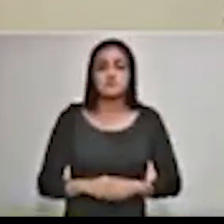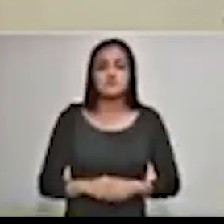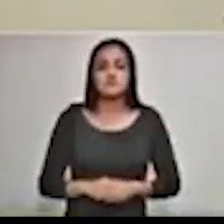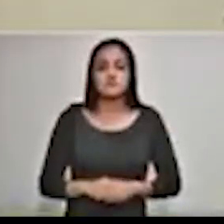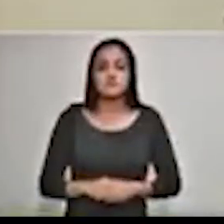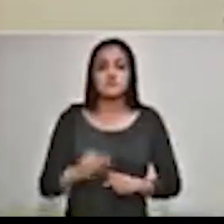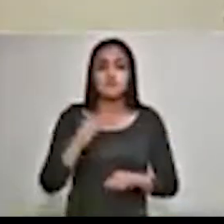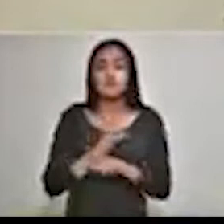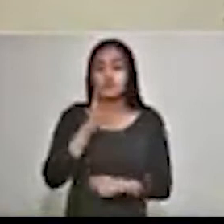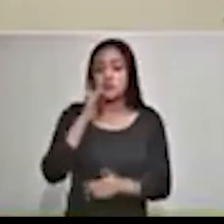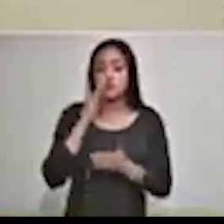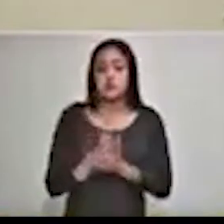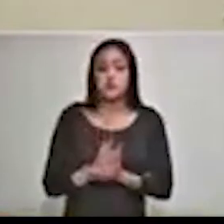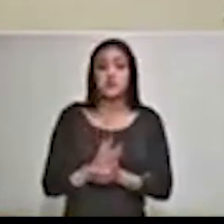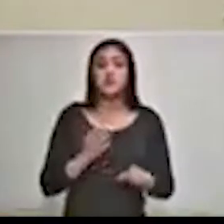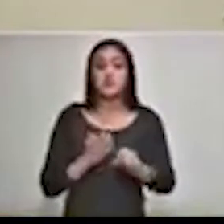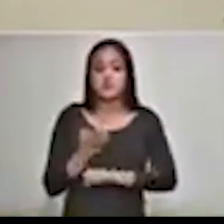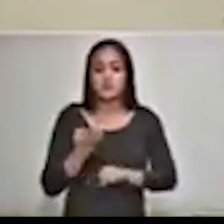somos el único estado